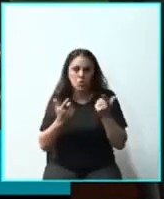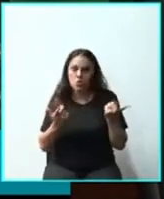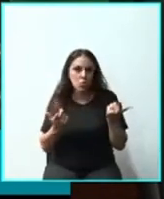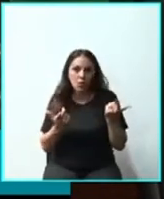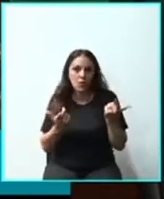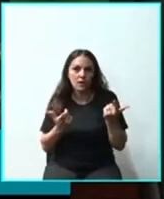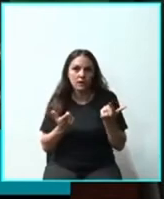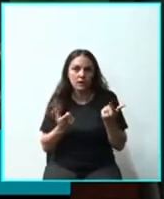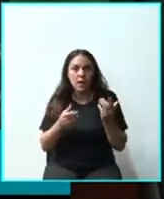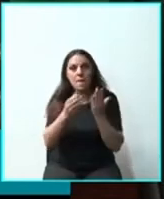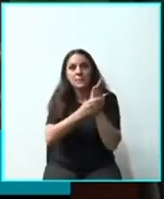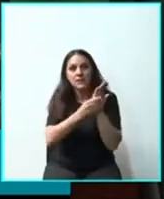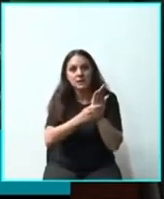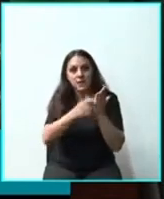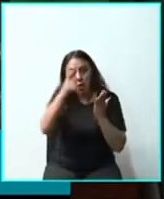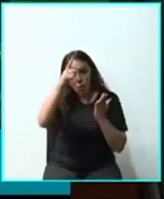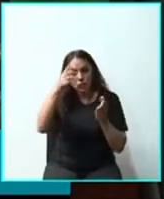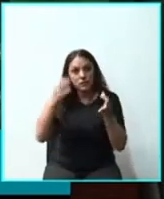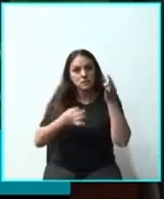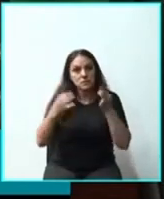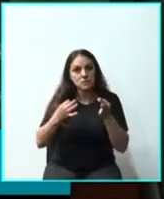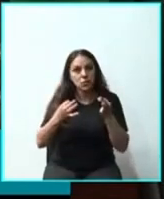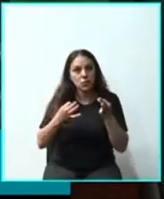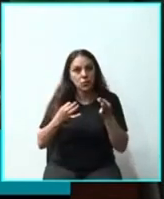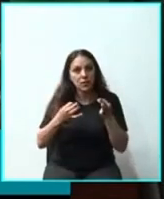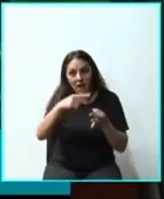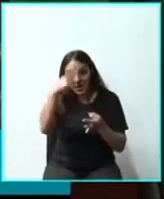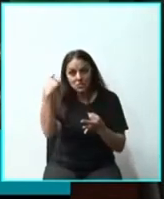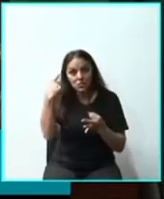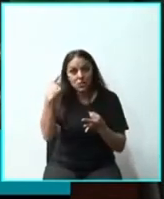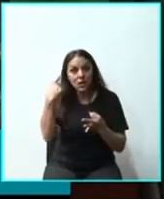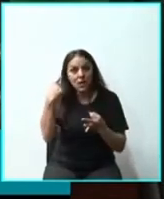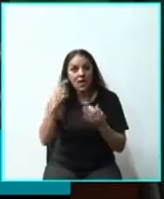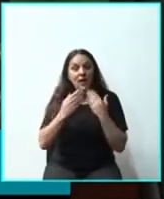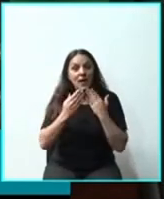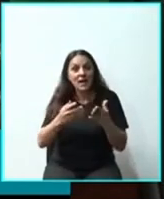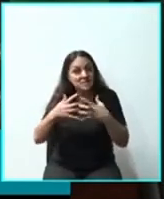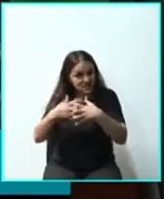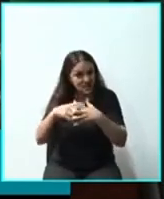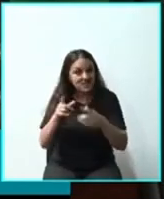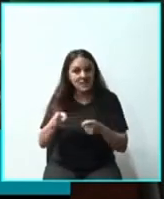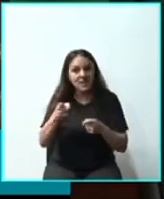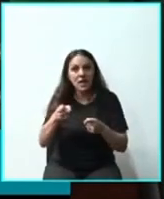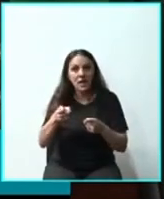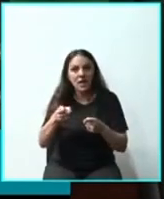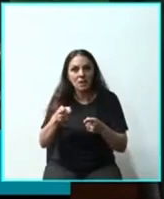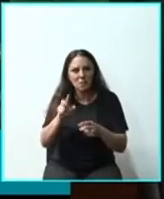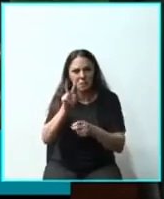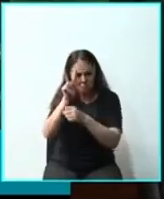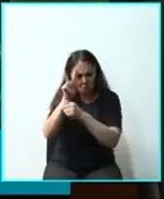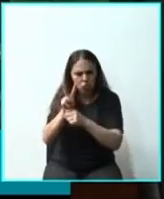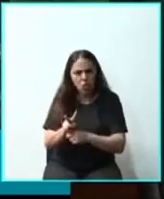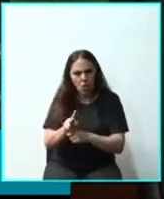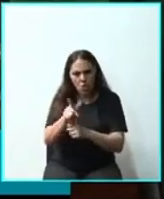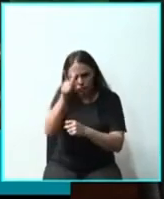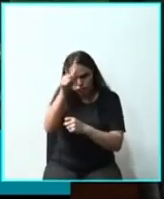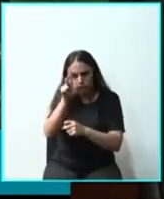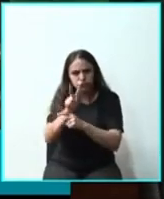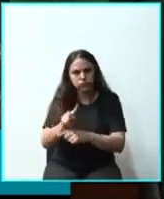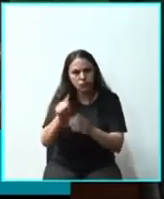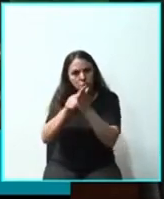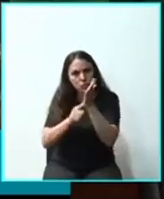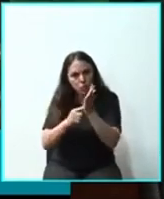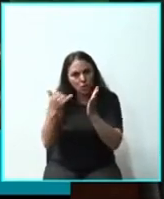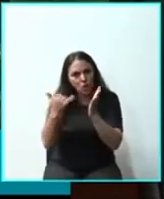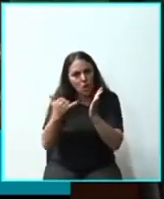que el Ministerio de Justicia y Seguridad de la Ciudad, a través de este sistema, con auditorías, con controles, con protocolos, no tuvo